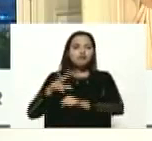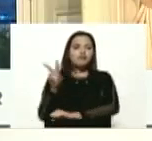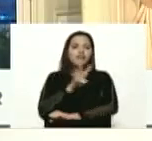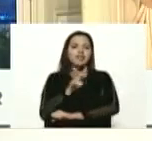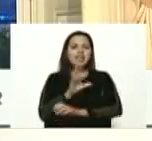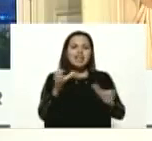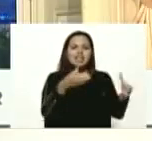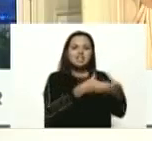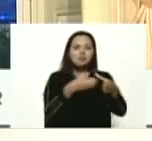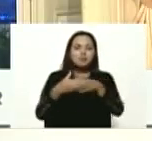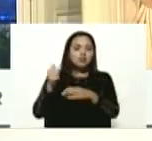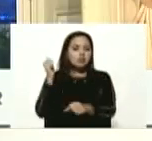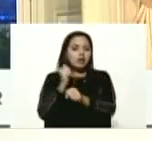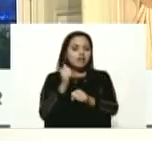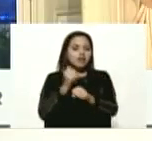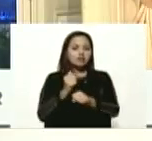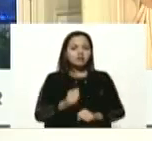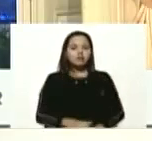de trabajo,